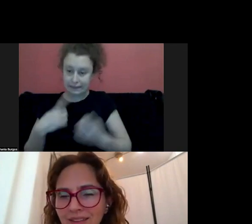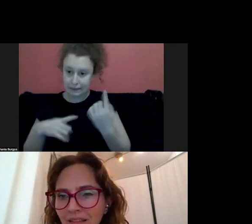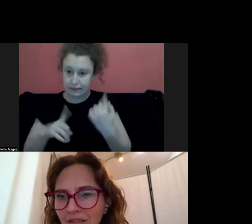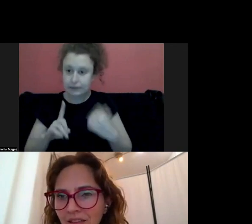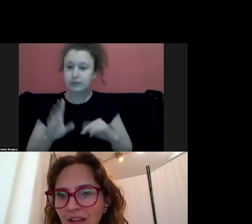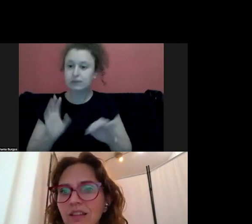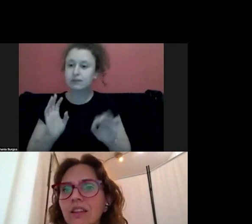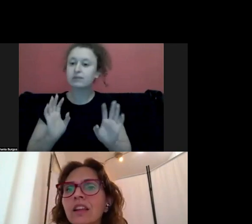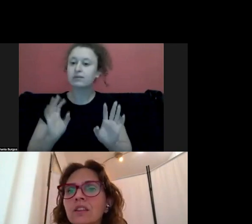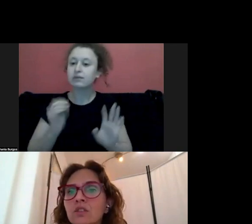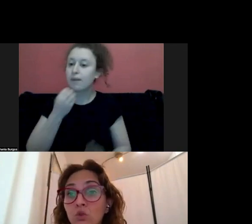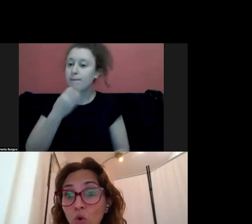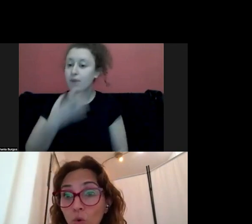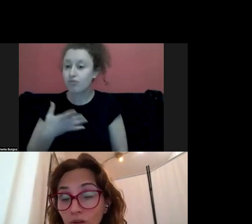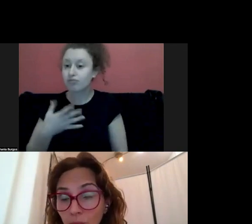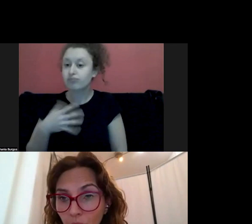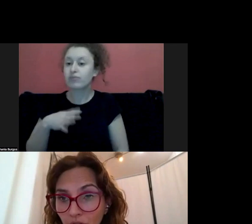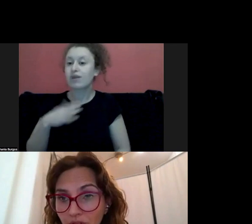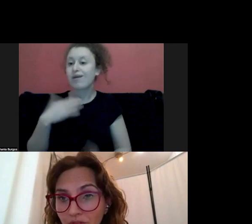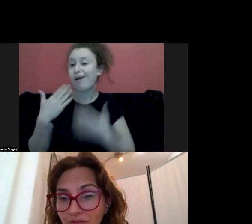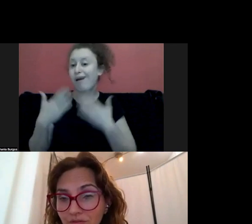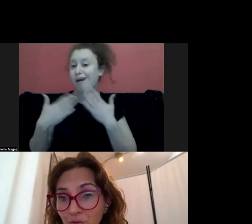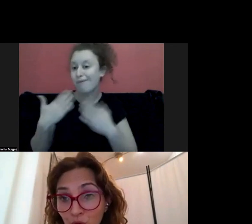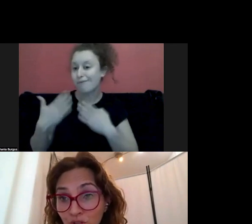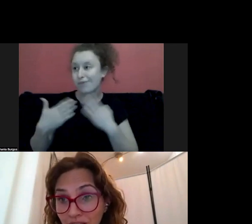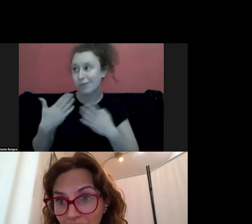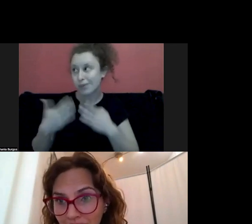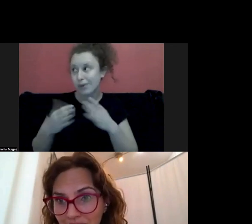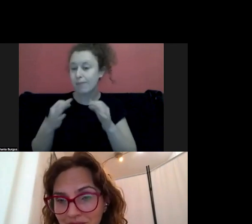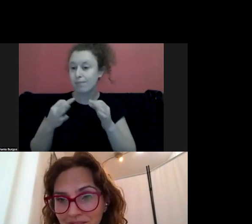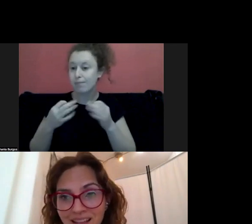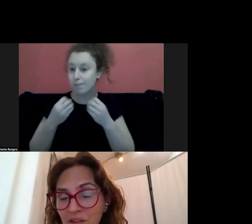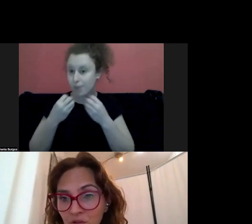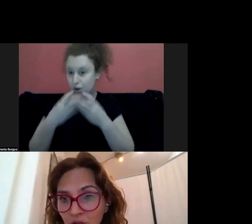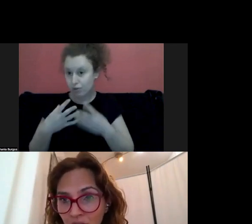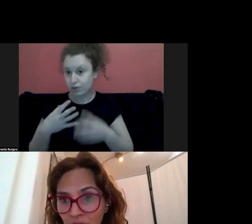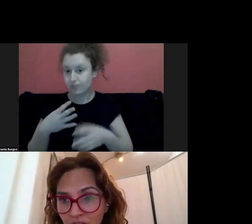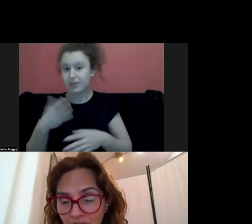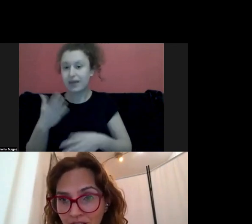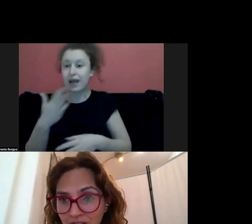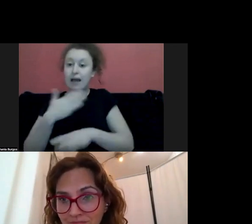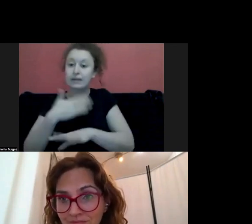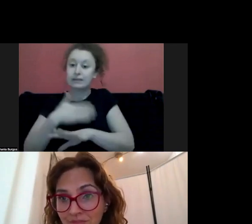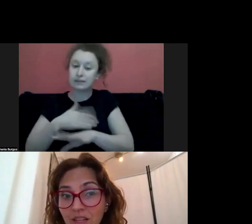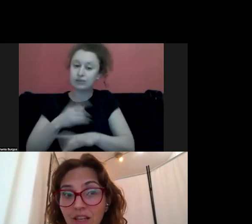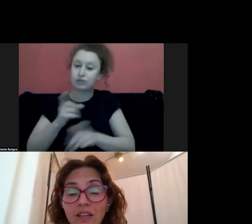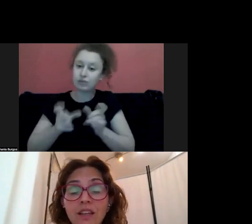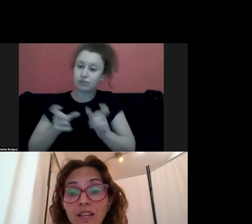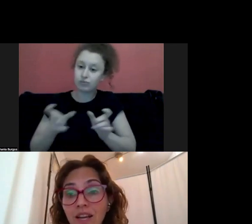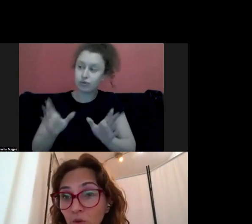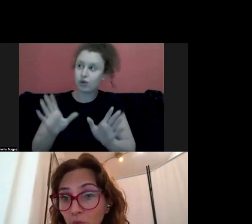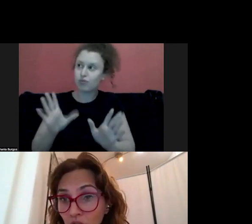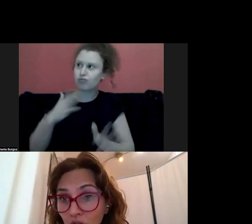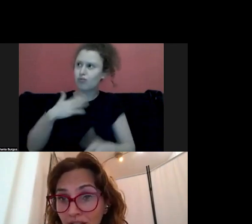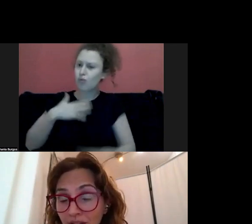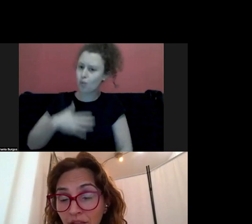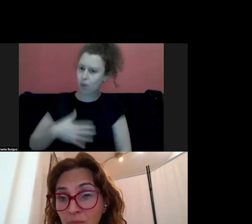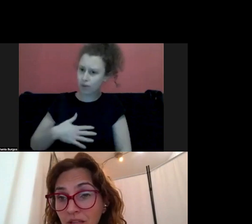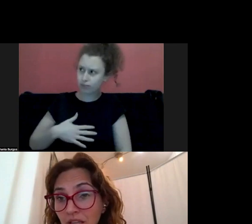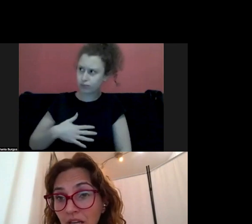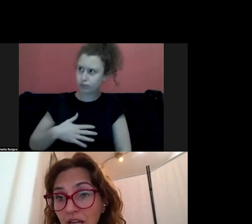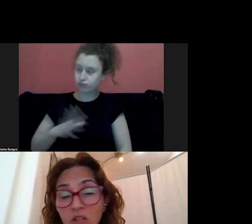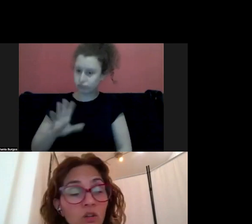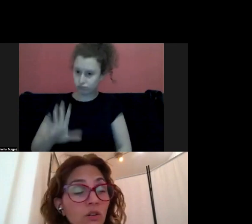de la lactancia, es tu cuerpo, tus tetas y haces con ella lo que quieres. Criar a tu hijo con